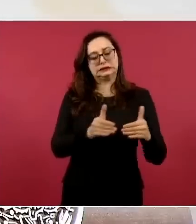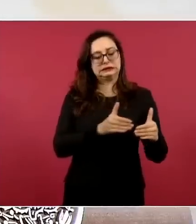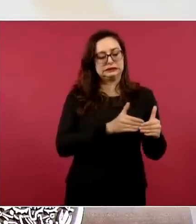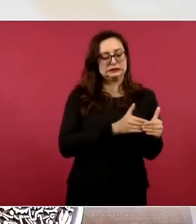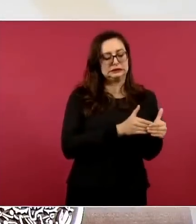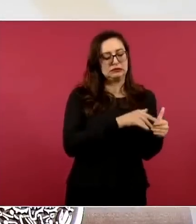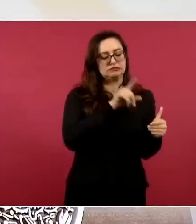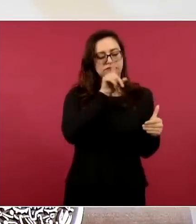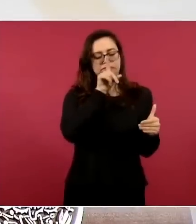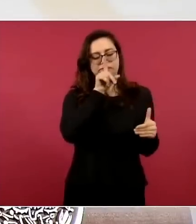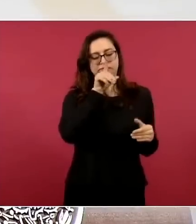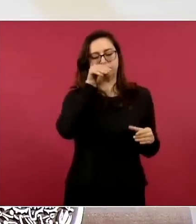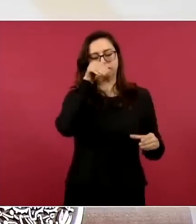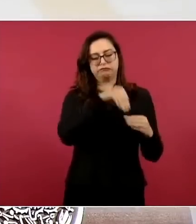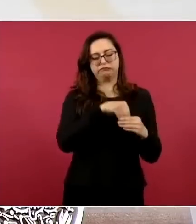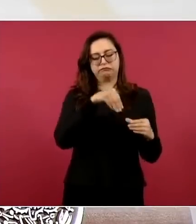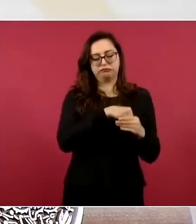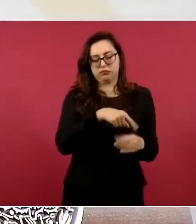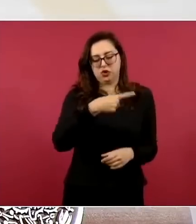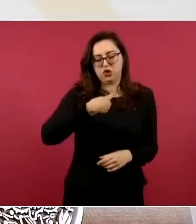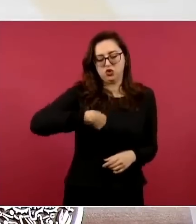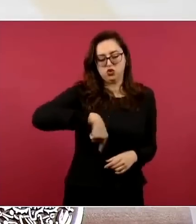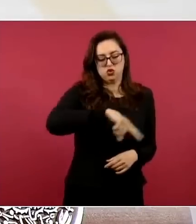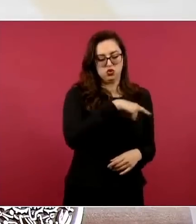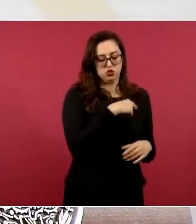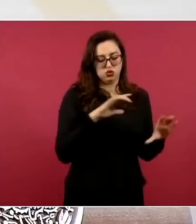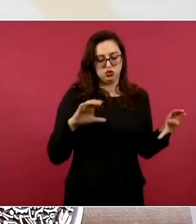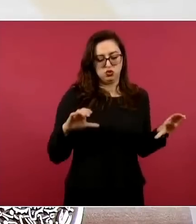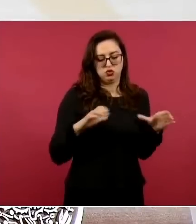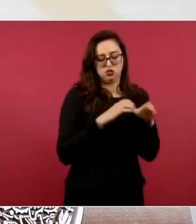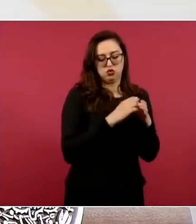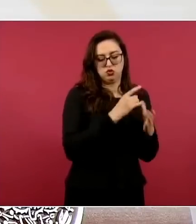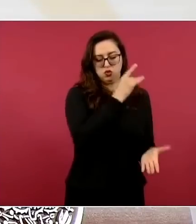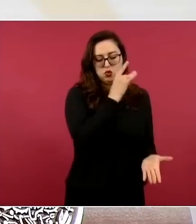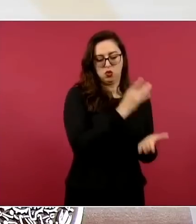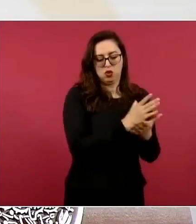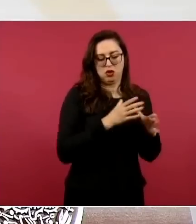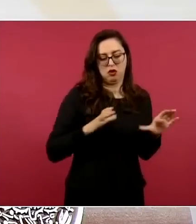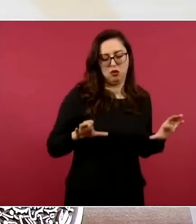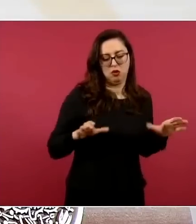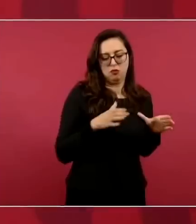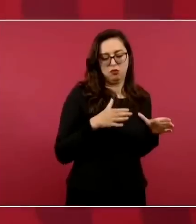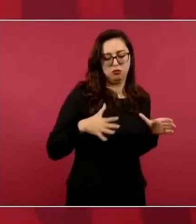en manos del AMPA del periodismo.